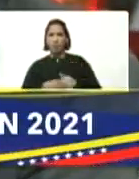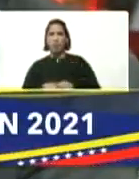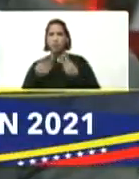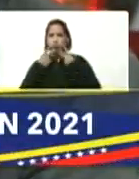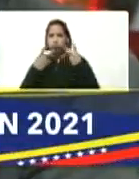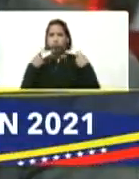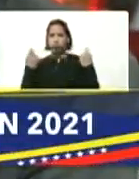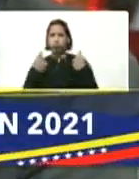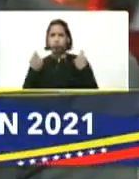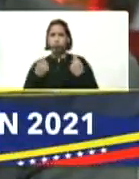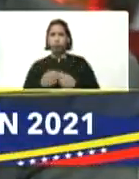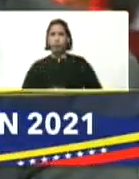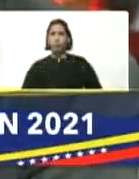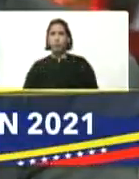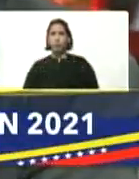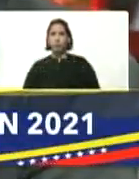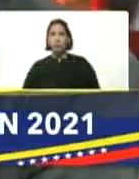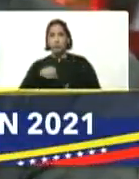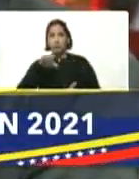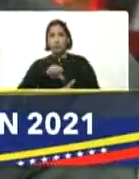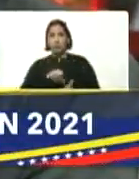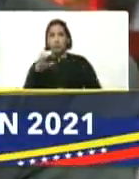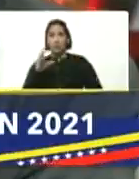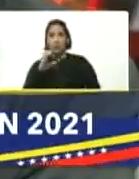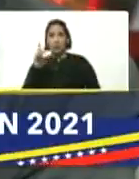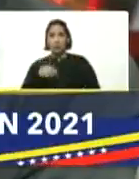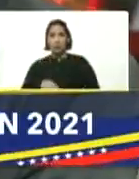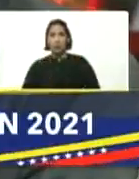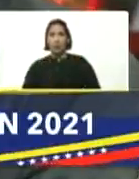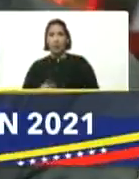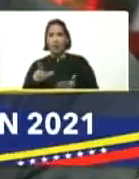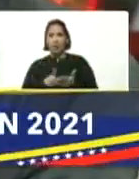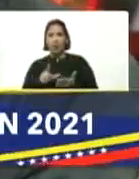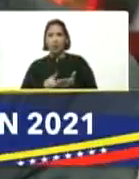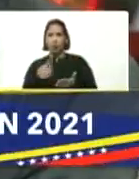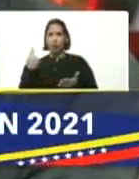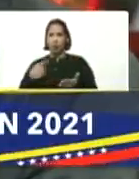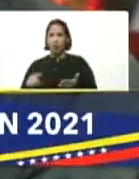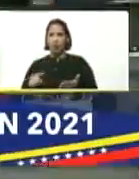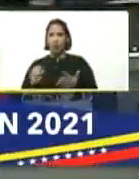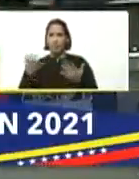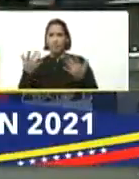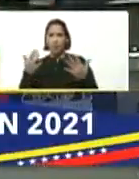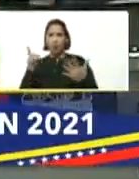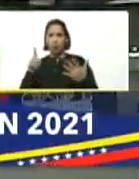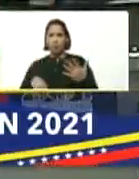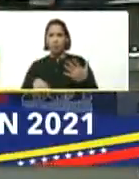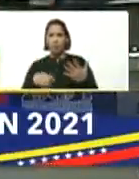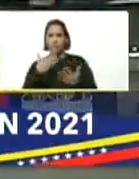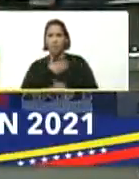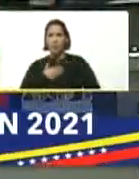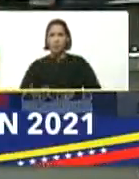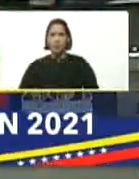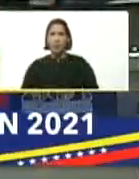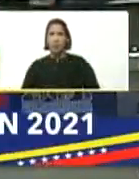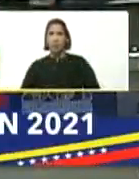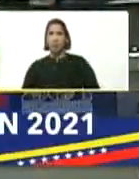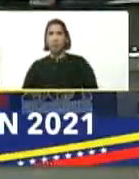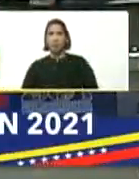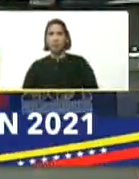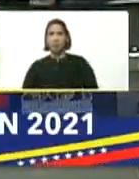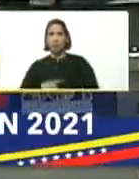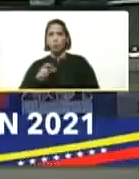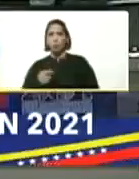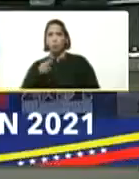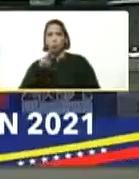publicados en Ciudad Caracas, así como ese libro que usted tiene en sus manos, presidente, Huayca, La Respondona,